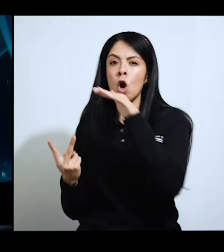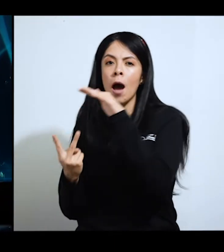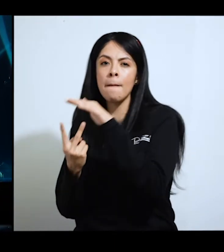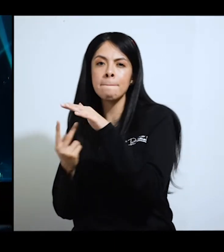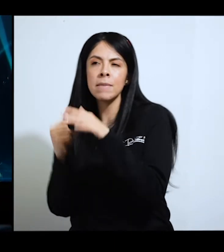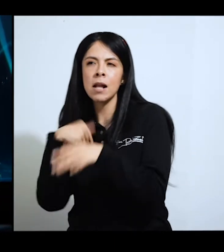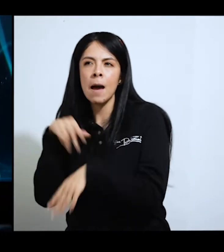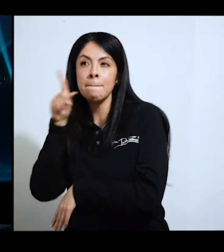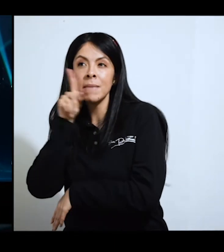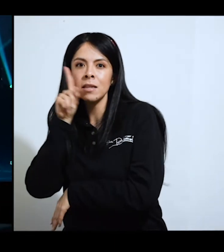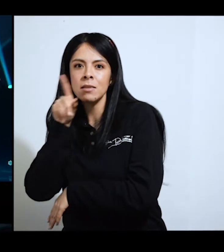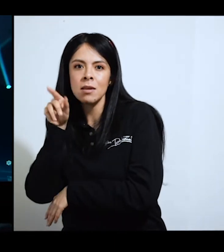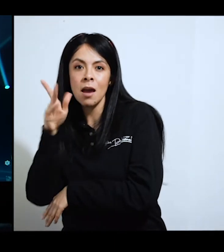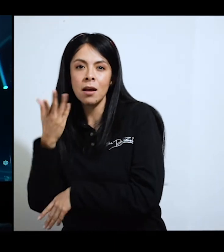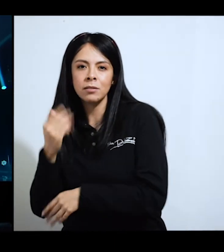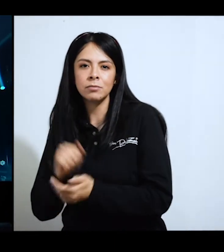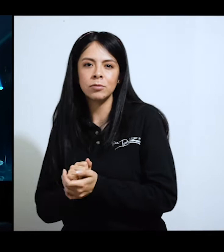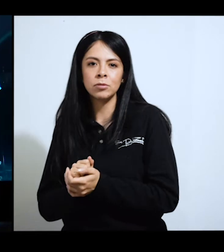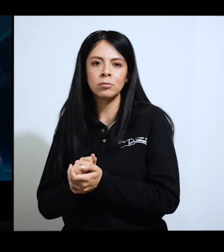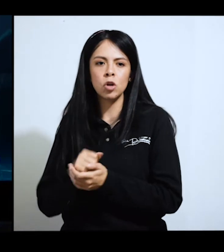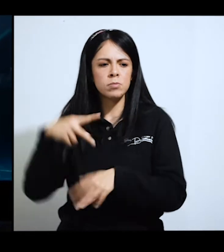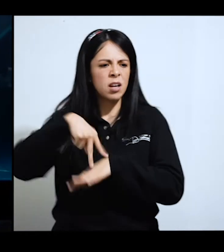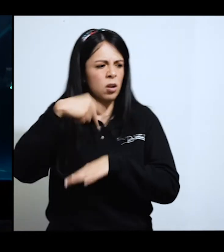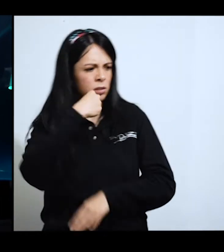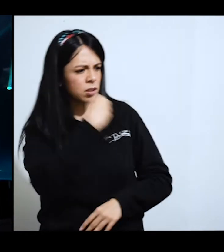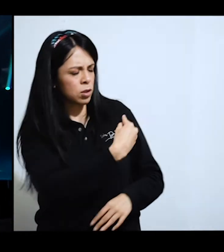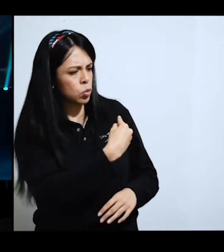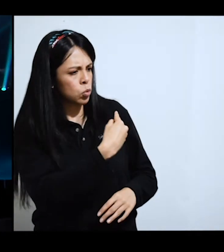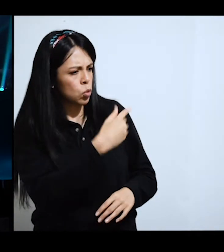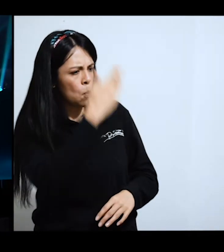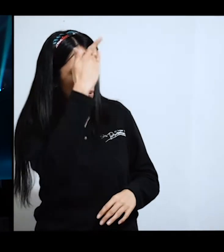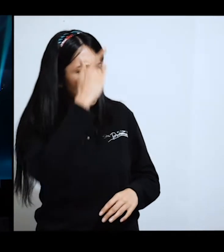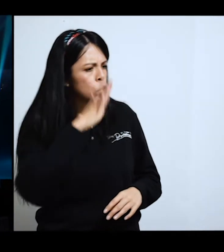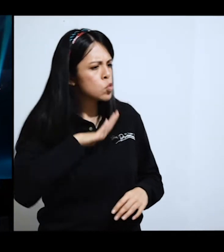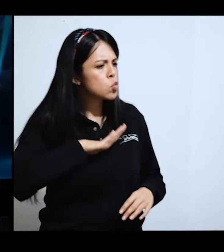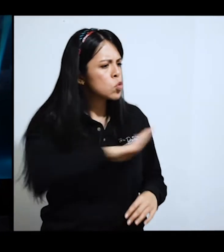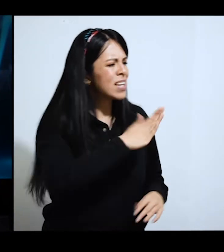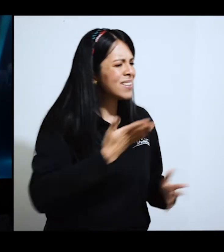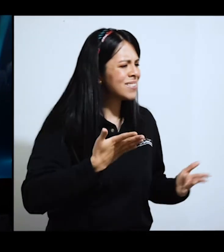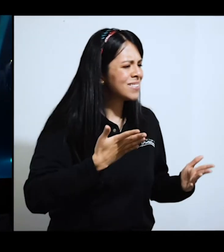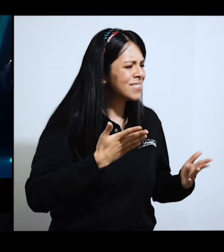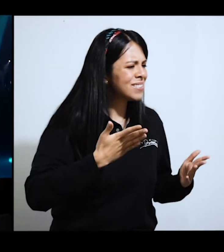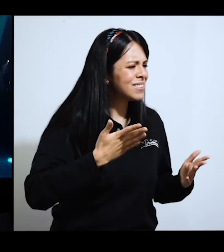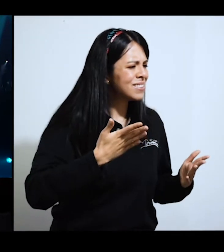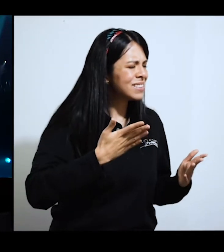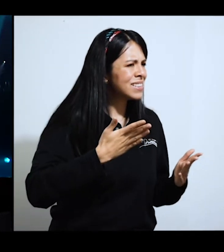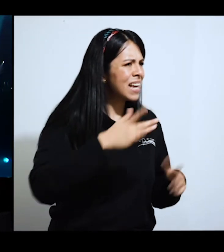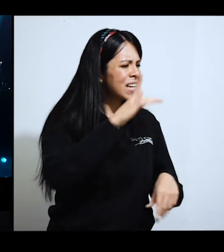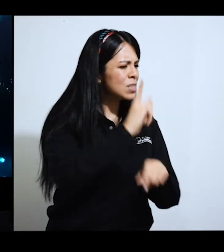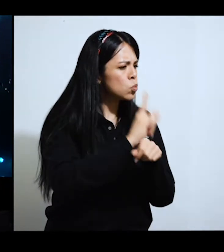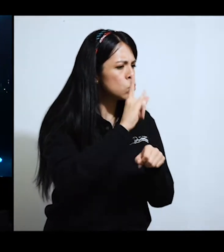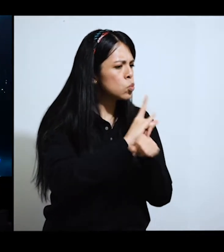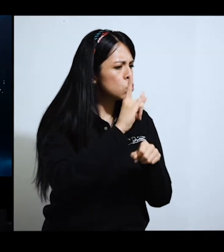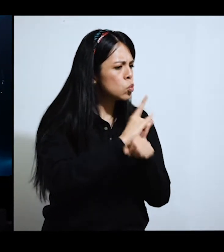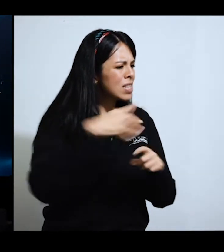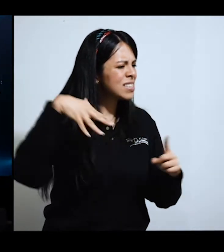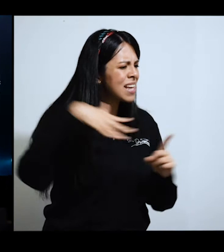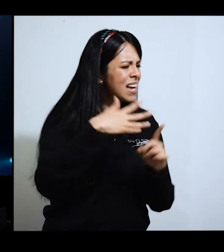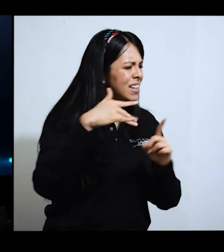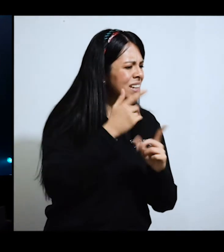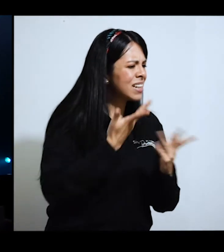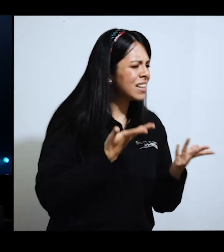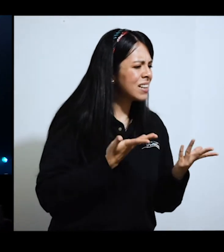la atención, dijeron una mentira. Y Pedro los confrontó diciendo: hey, ¿por qué dejaron